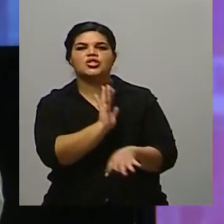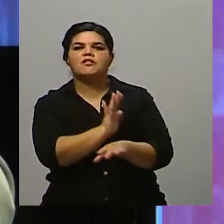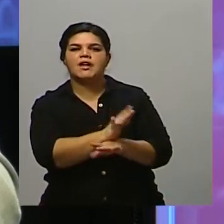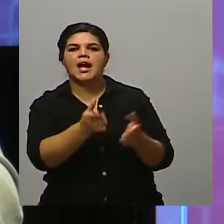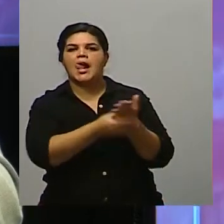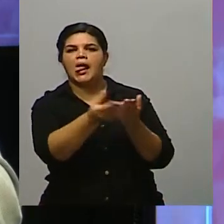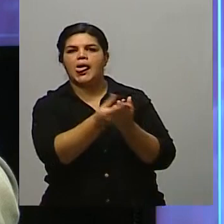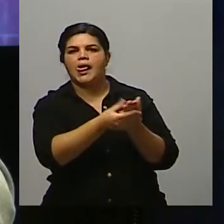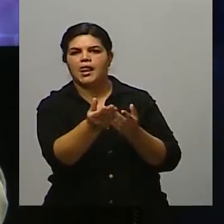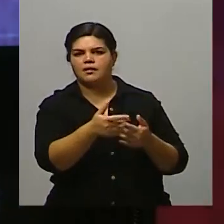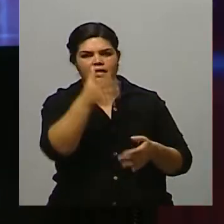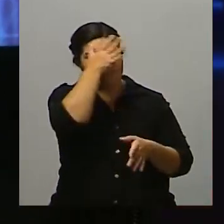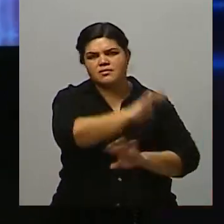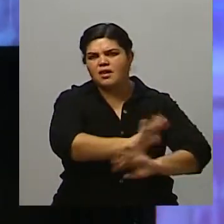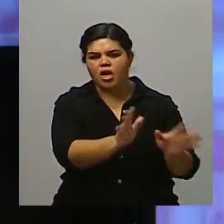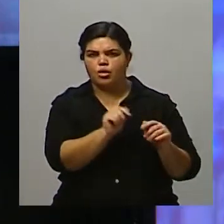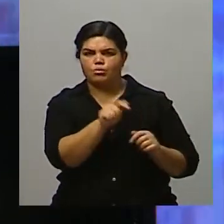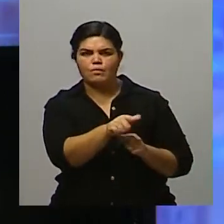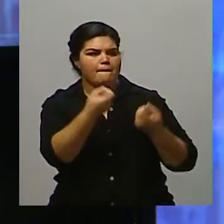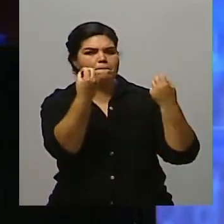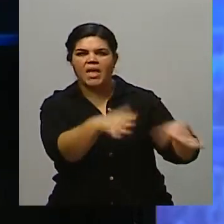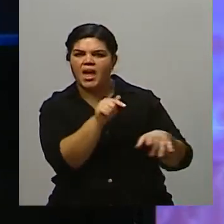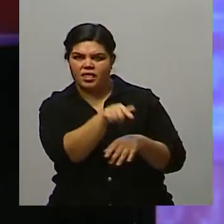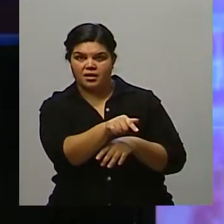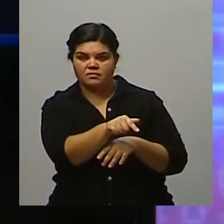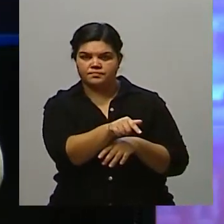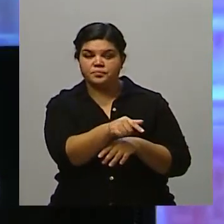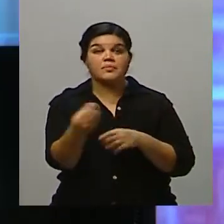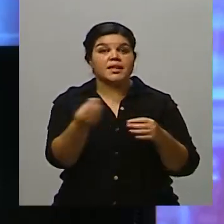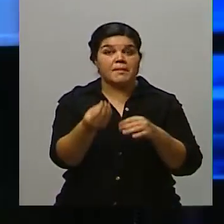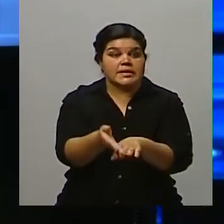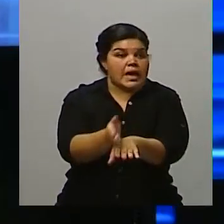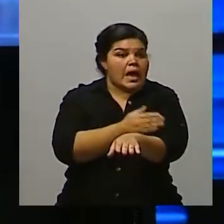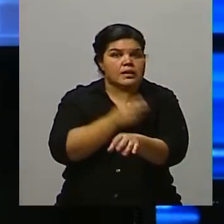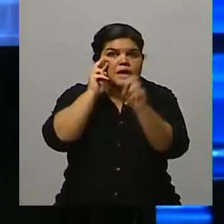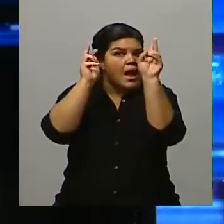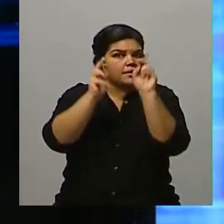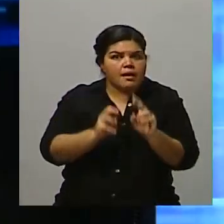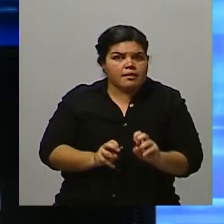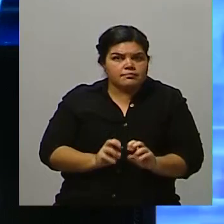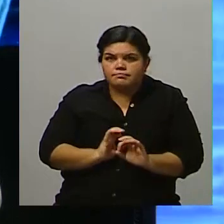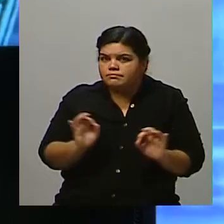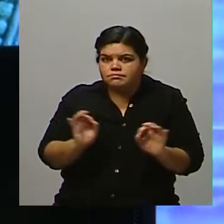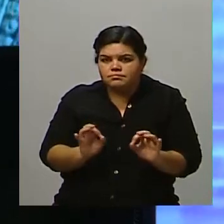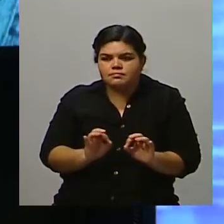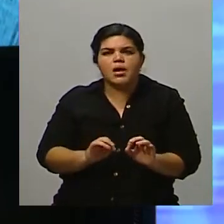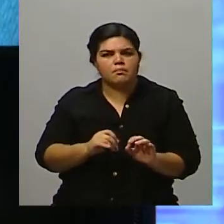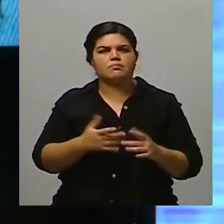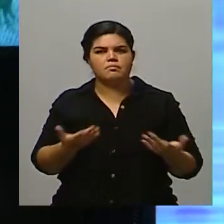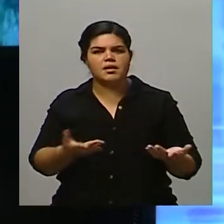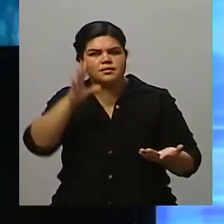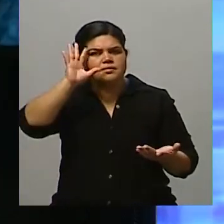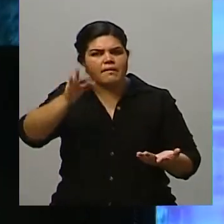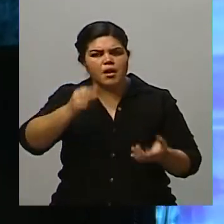50 minutos, por ejemplo. Claro. Entonces muchas veces, por no hacer una correcta formulación, por no plantearse razonablemente si un proyecto es necesario